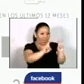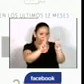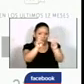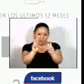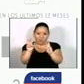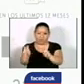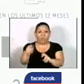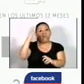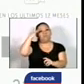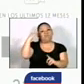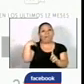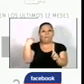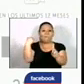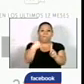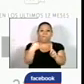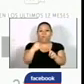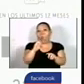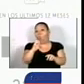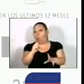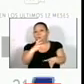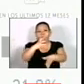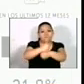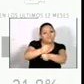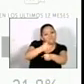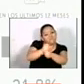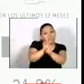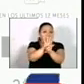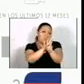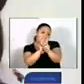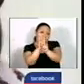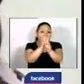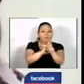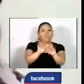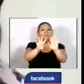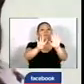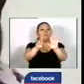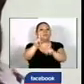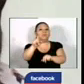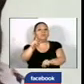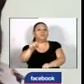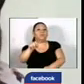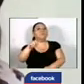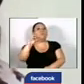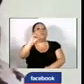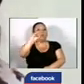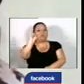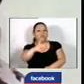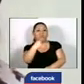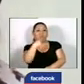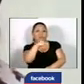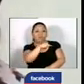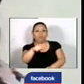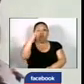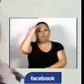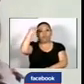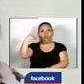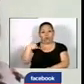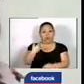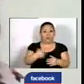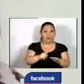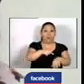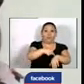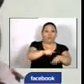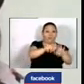violencia sexual en el país. De estos, el 91.1% fueron contra mujeres. En los primeros seis